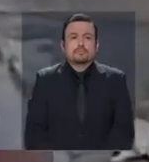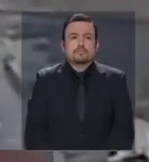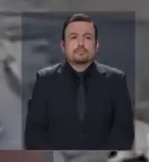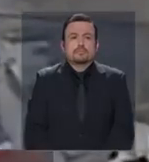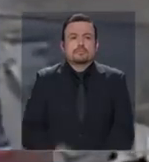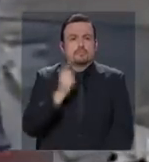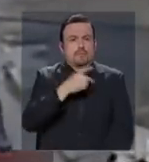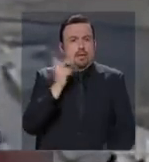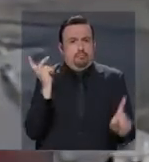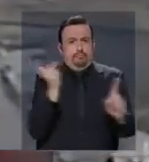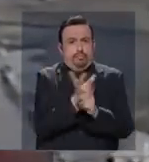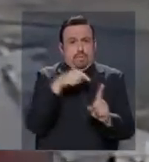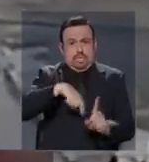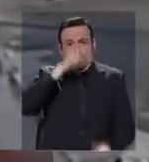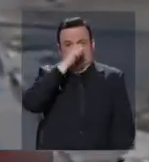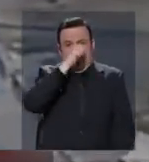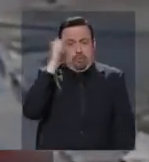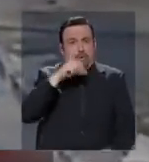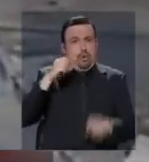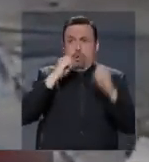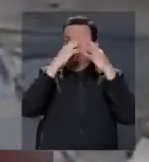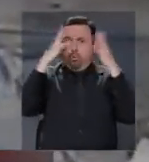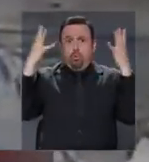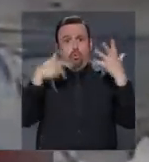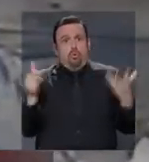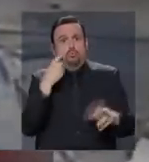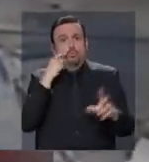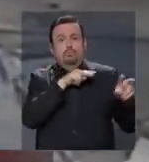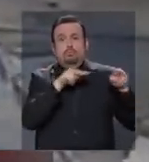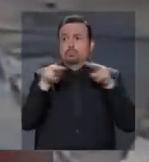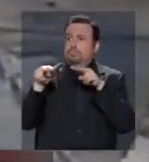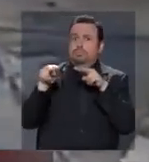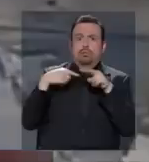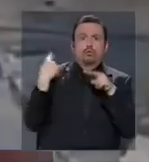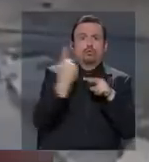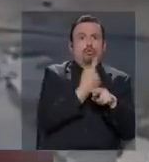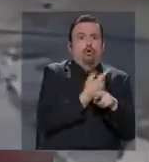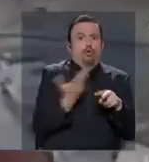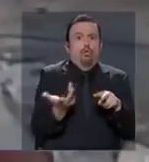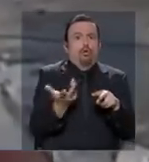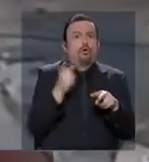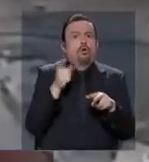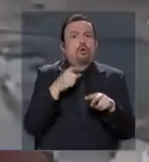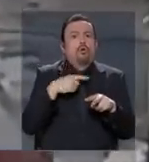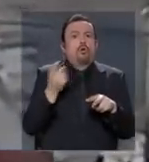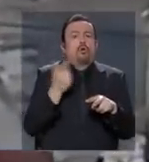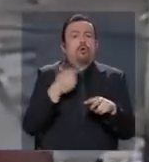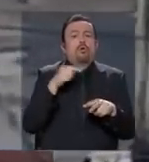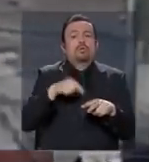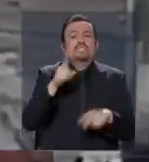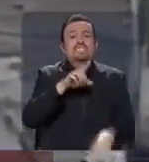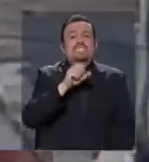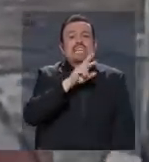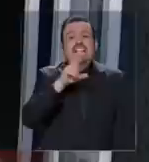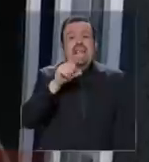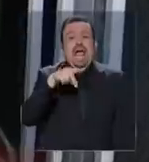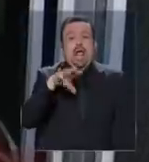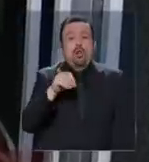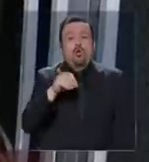El atraco se produjo este domingo a plena luz del día y ante la mirada atónita de todos quienes pasaban por Serrano con